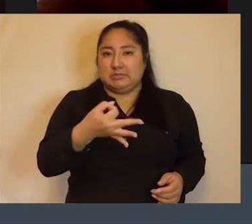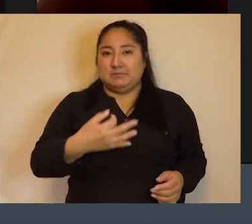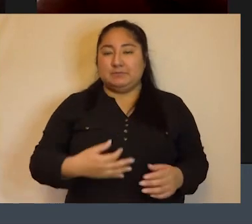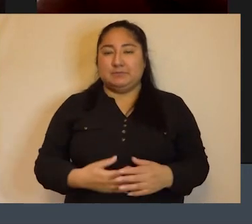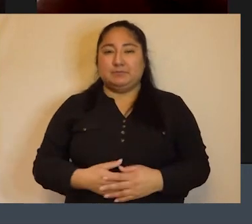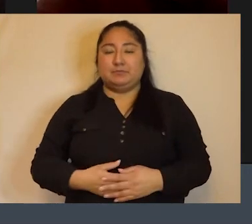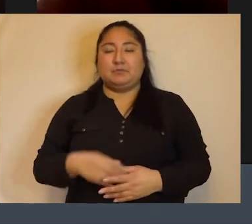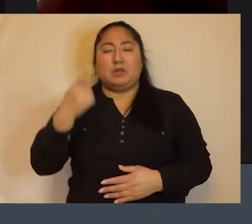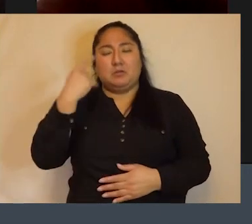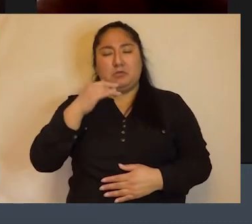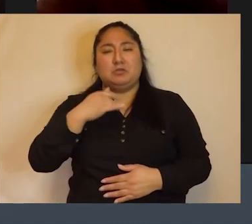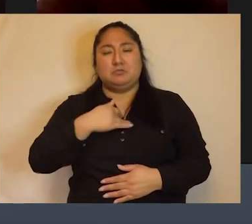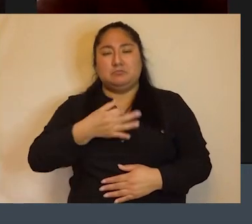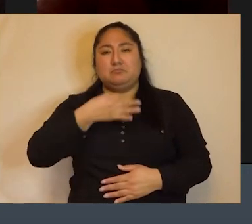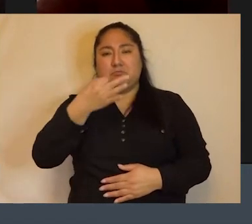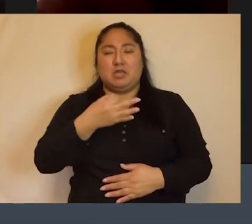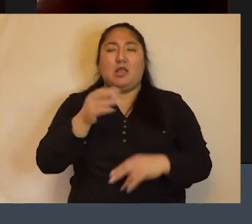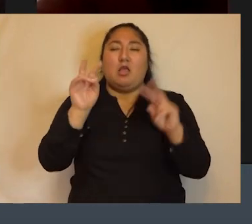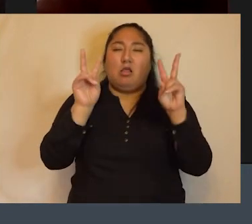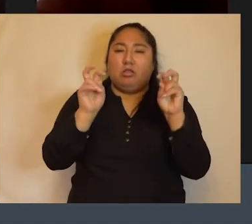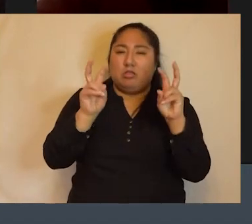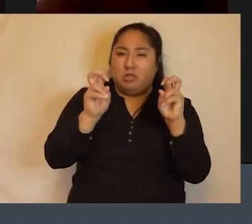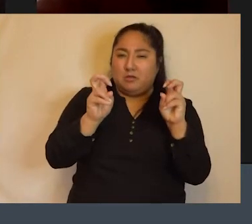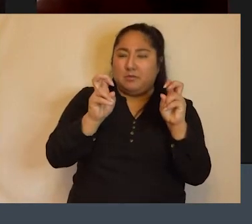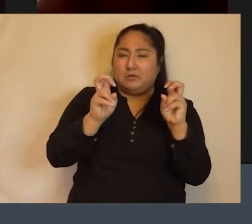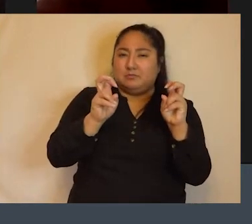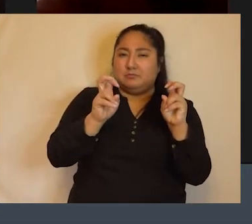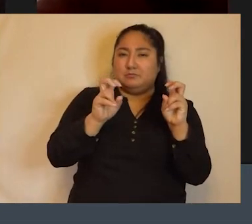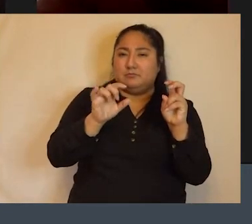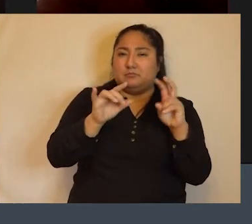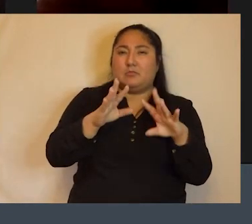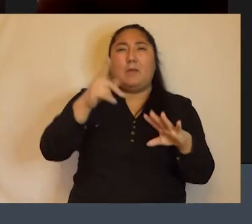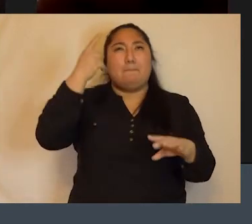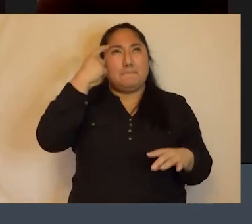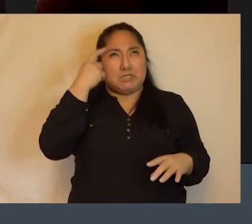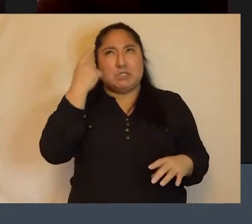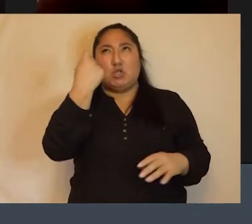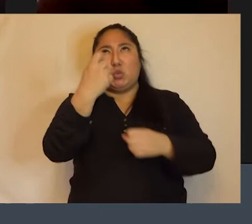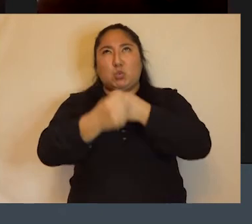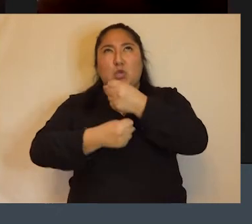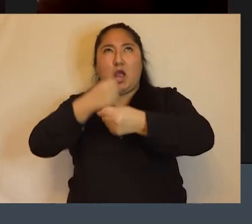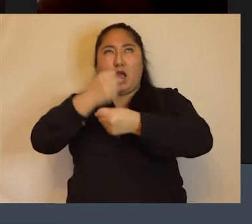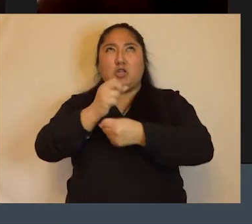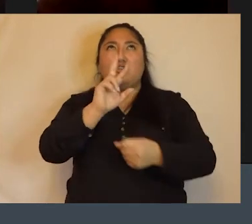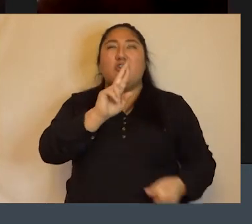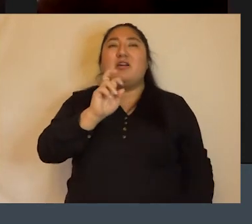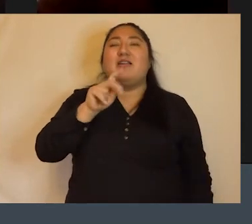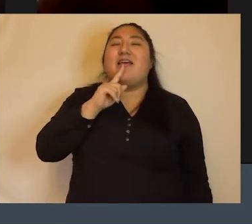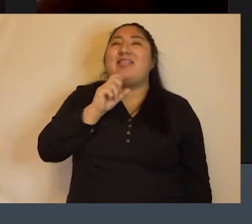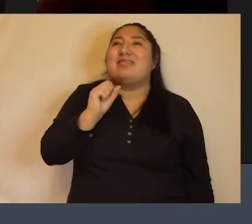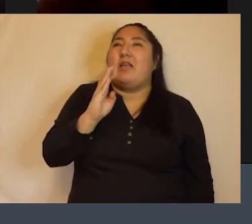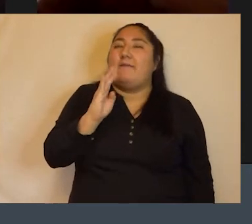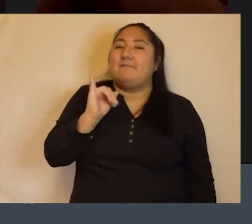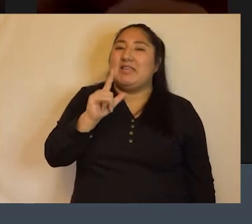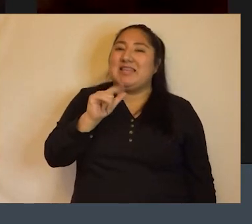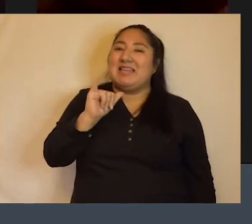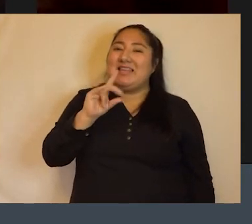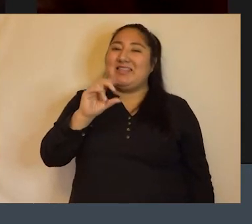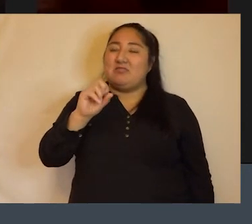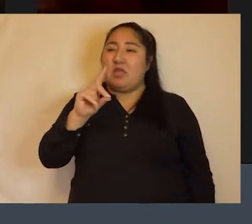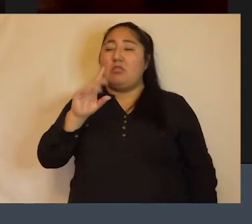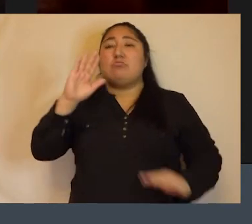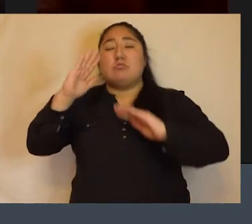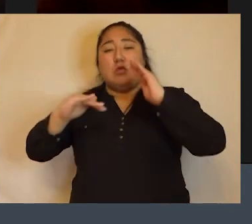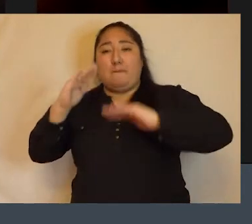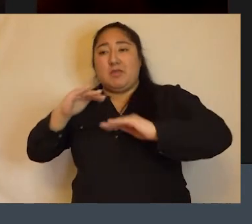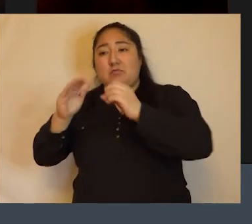plantearle, pero insisto, en términos promedio, tomando un año, la rentabilidad, dependiendo